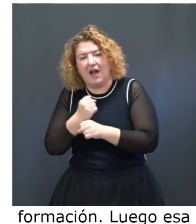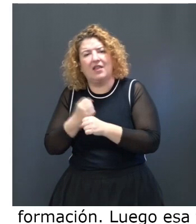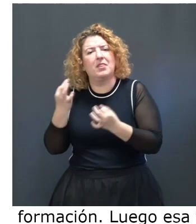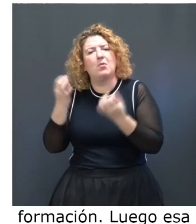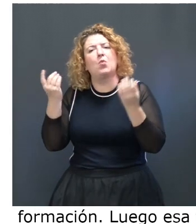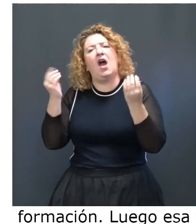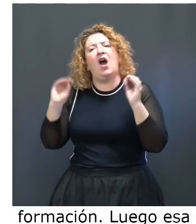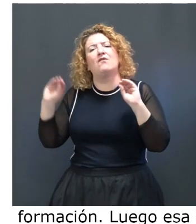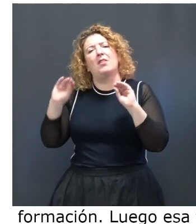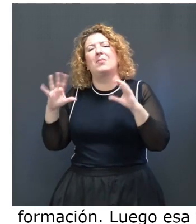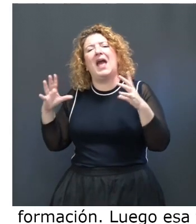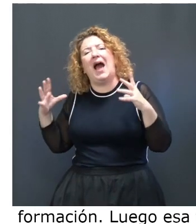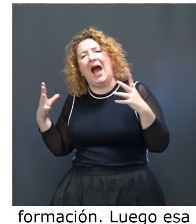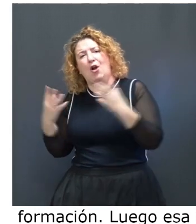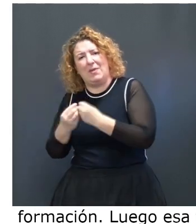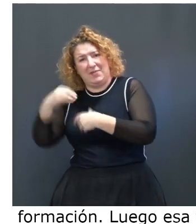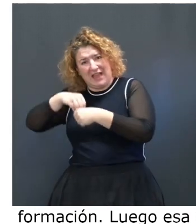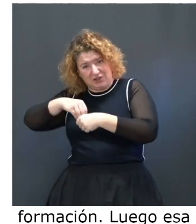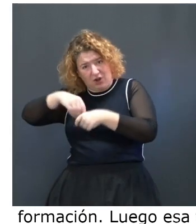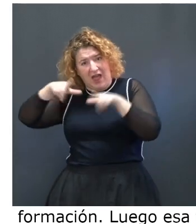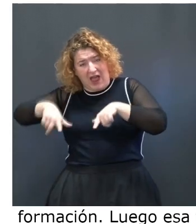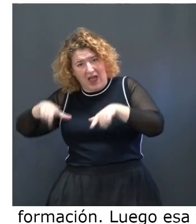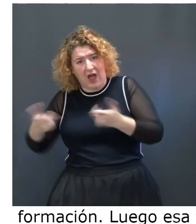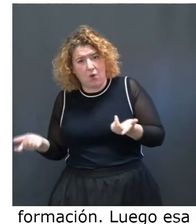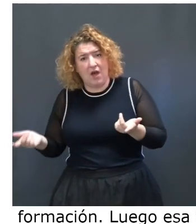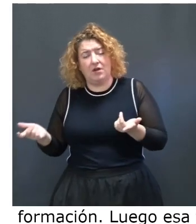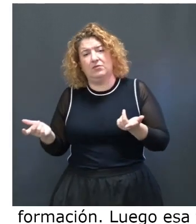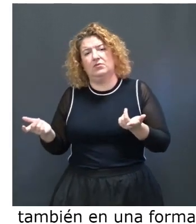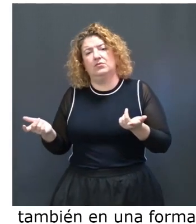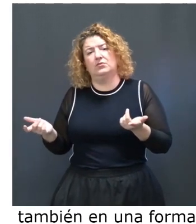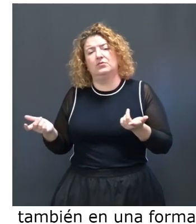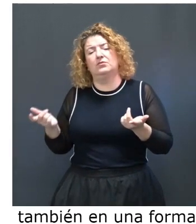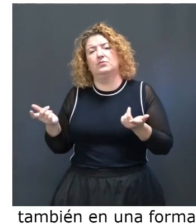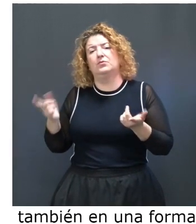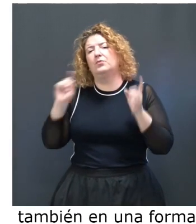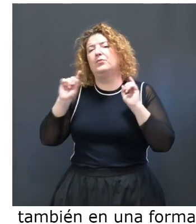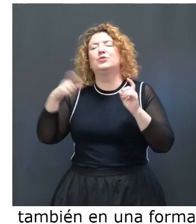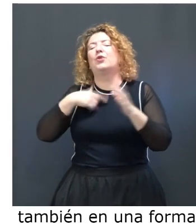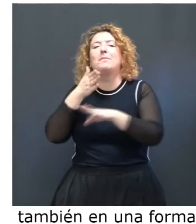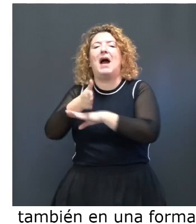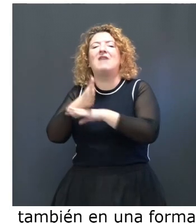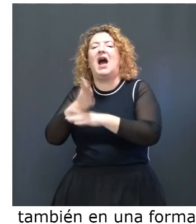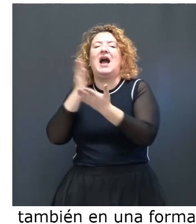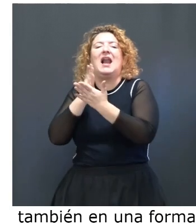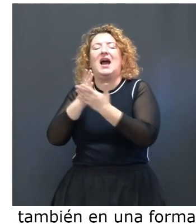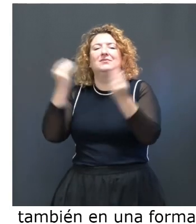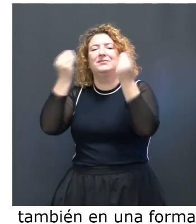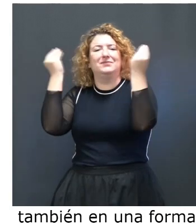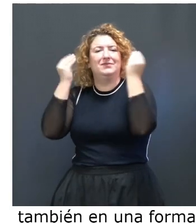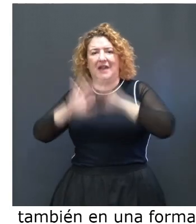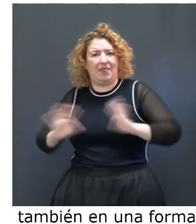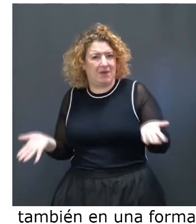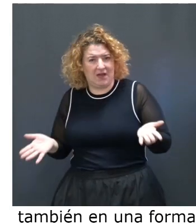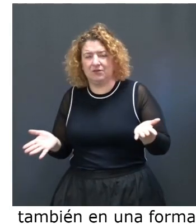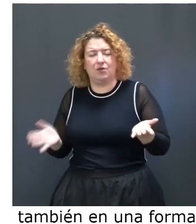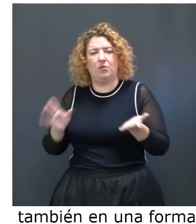de acompañamiento en el propio aula de los profesionales o de los formadores, no solo una formación a través de los centros